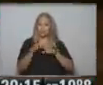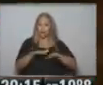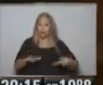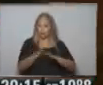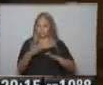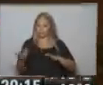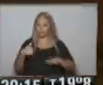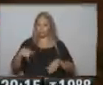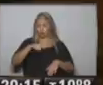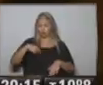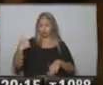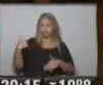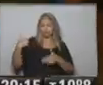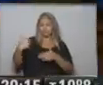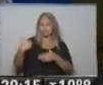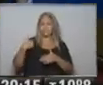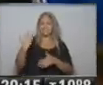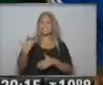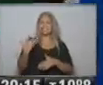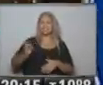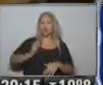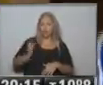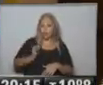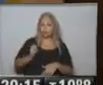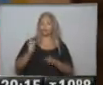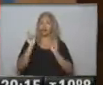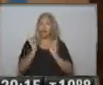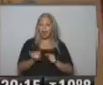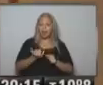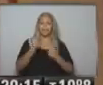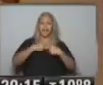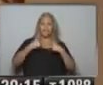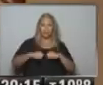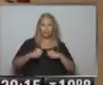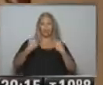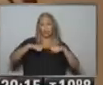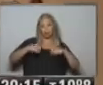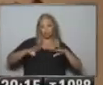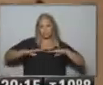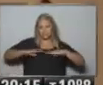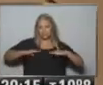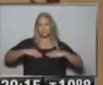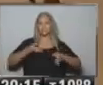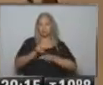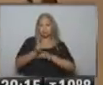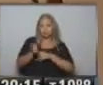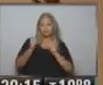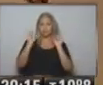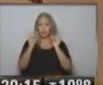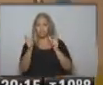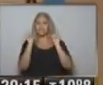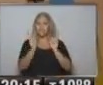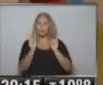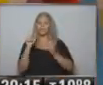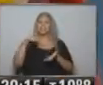hará 5 años que estamos trabajando acá y tenemos actividades educativas, recreativas, deportivas y a la vez funcionamos como